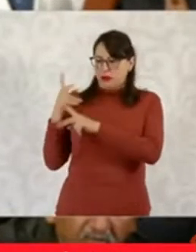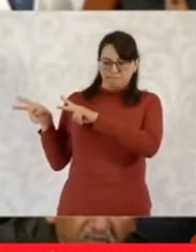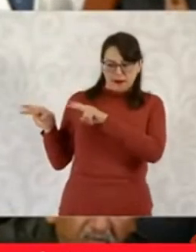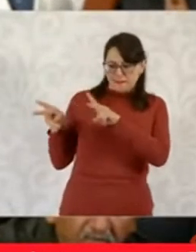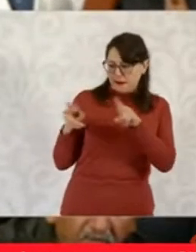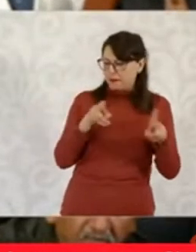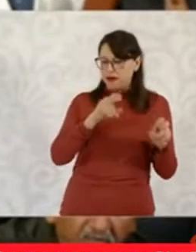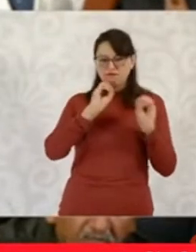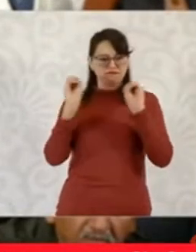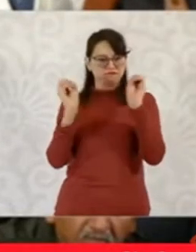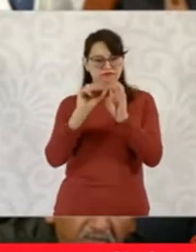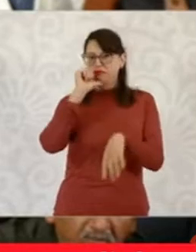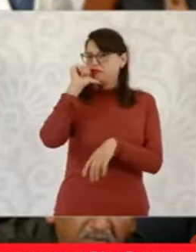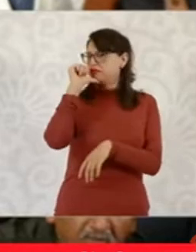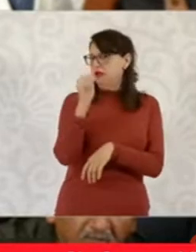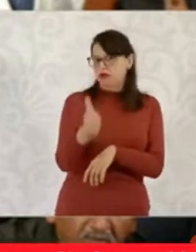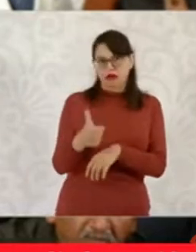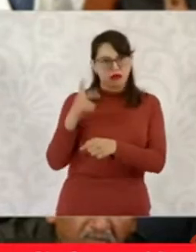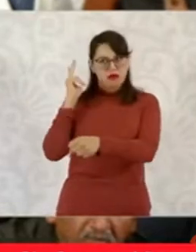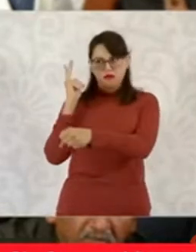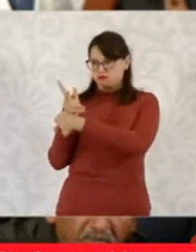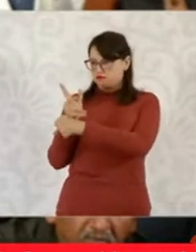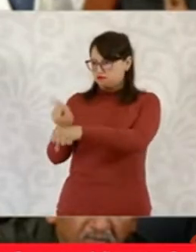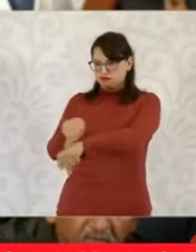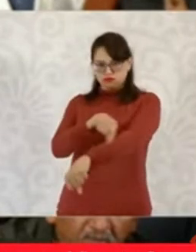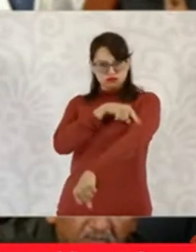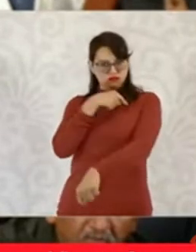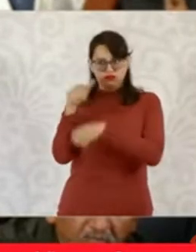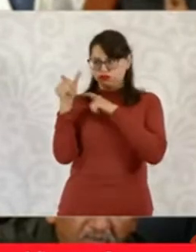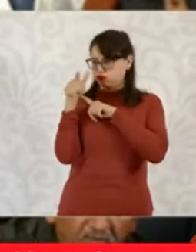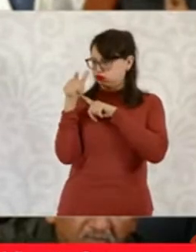cortes, sin ningún tipo de